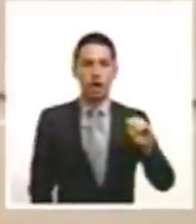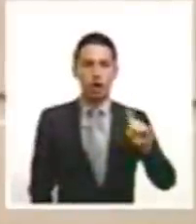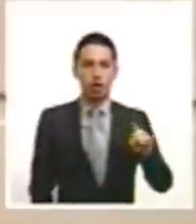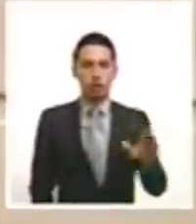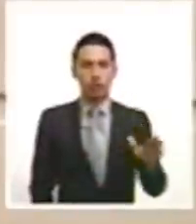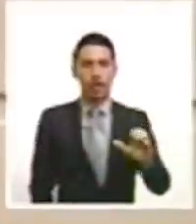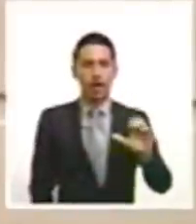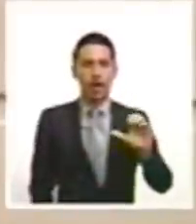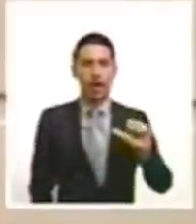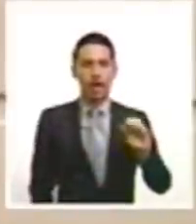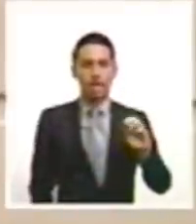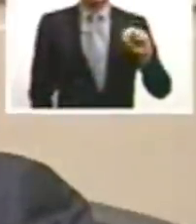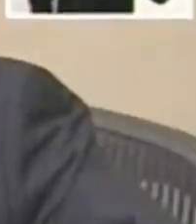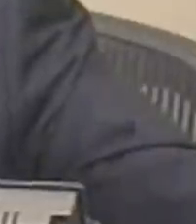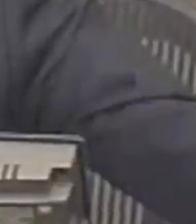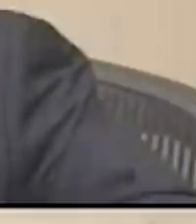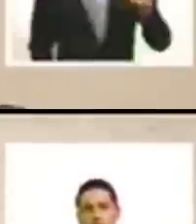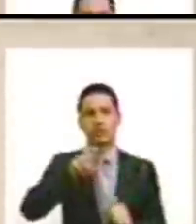Camilo Romero.